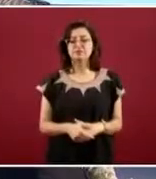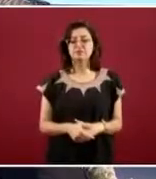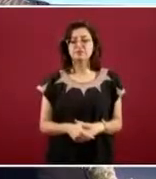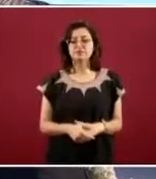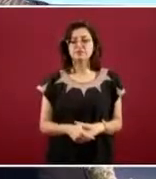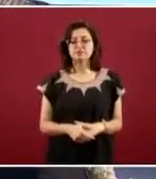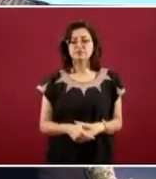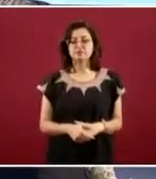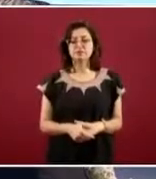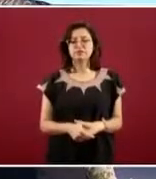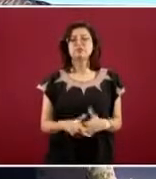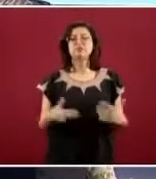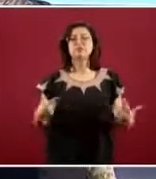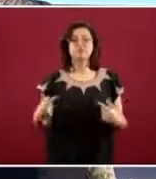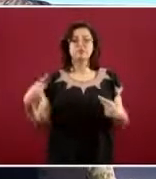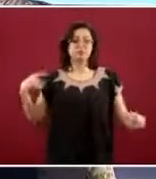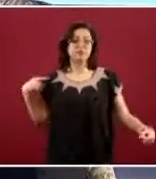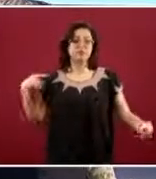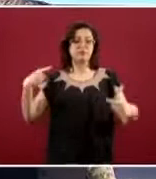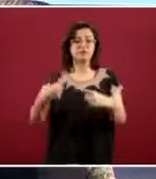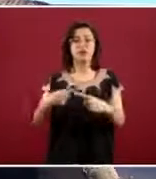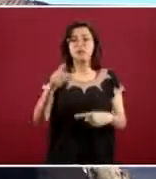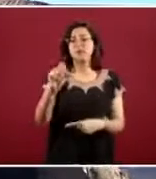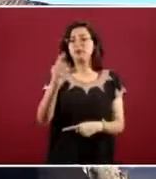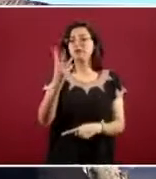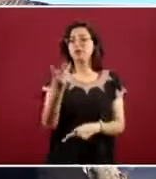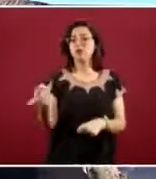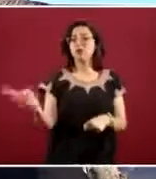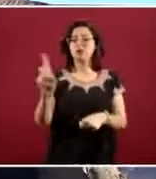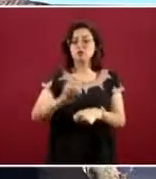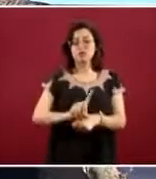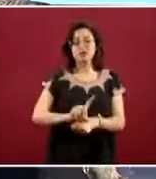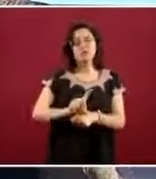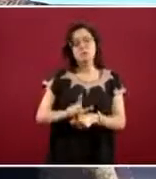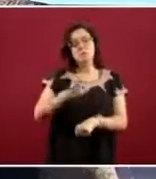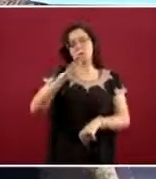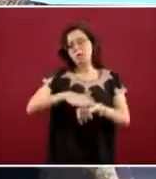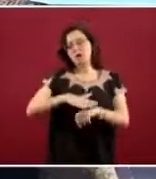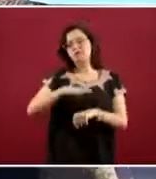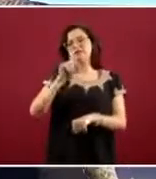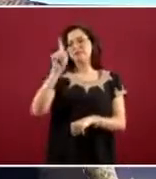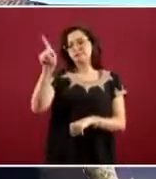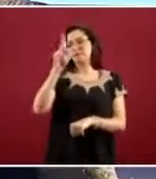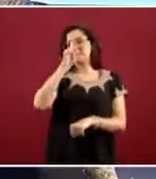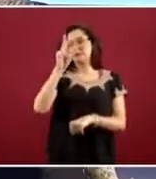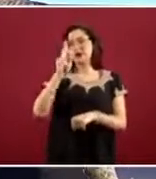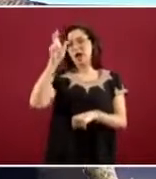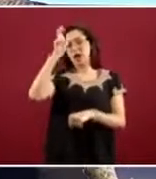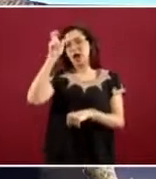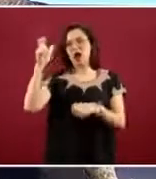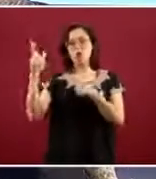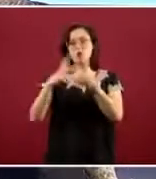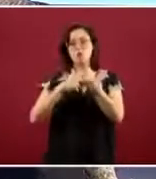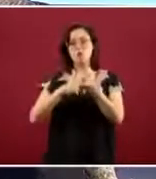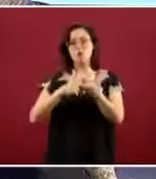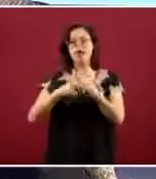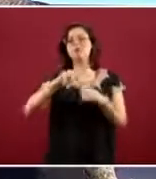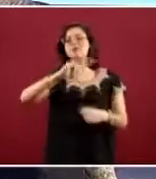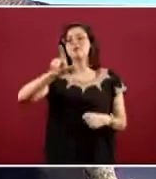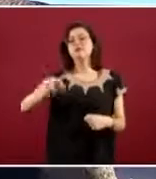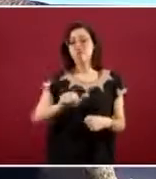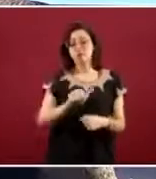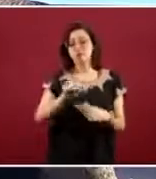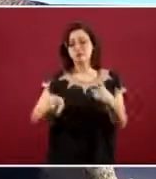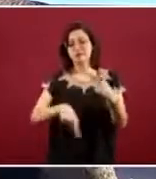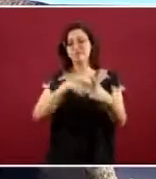últimos 24 días siguen concentrándose en la región de Europa y seguida rápidamente por